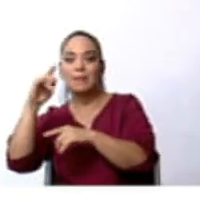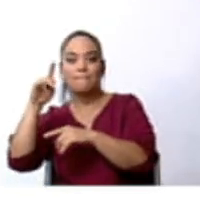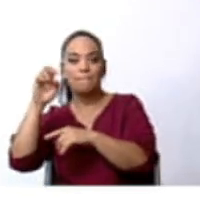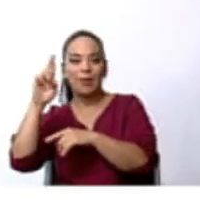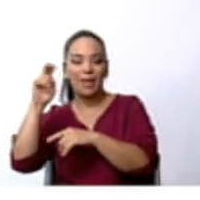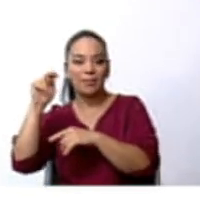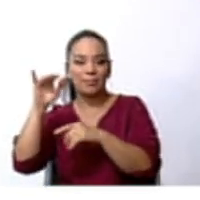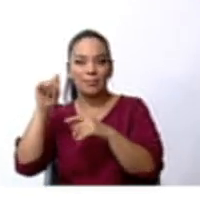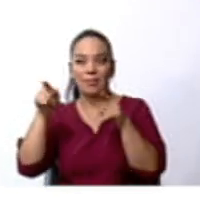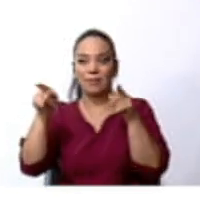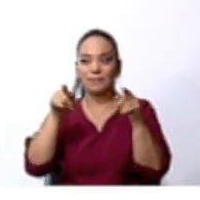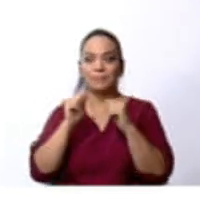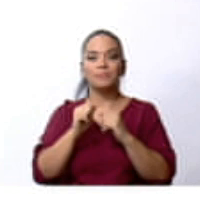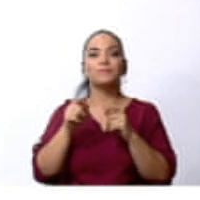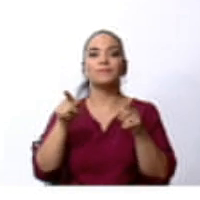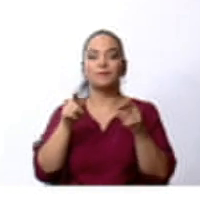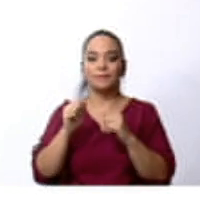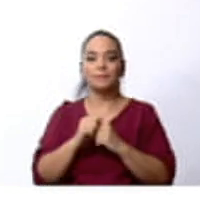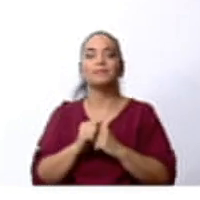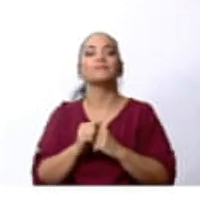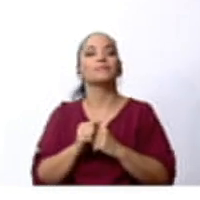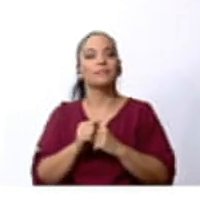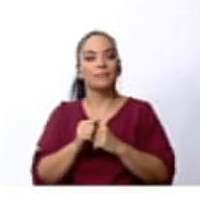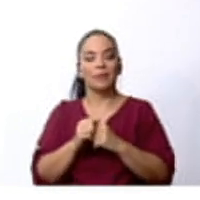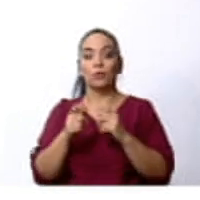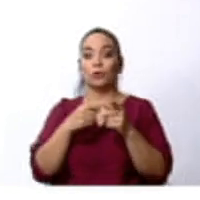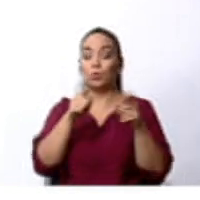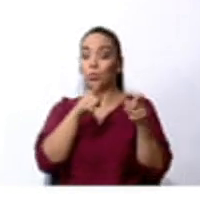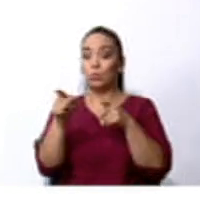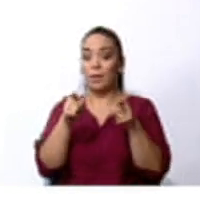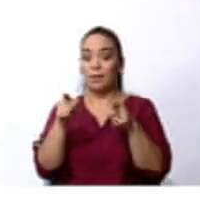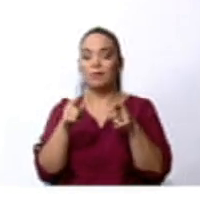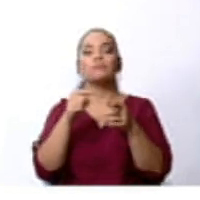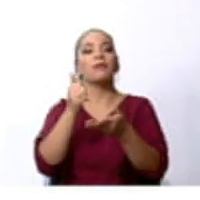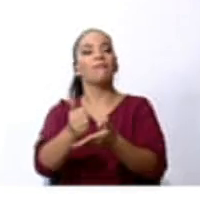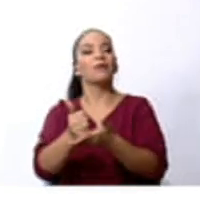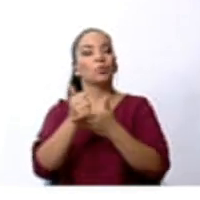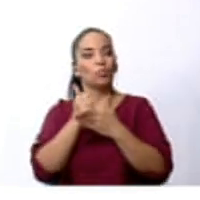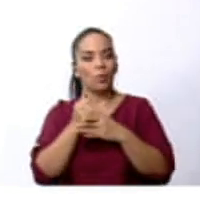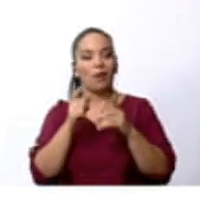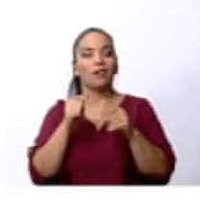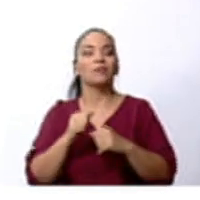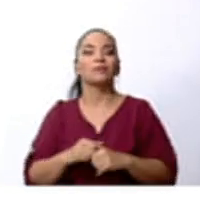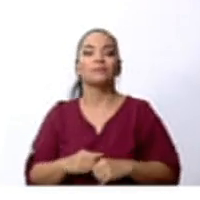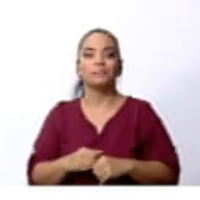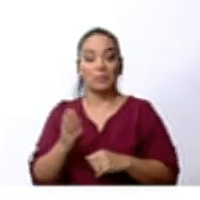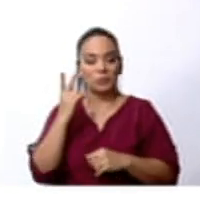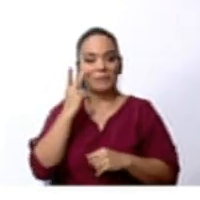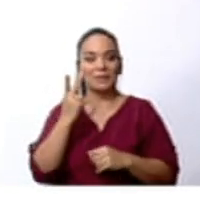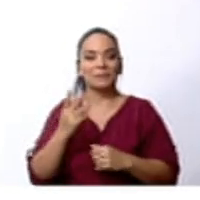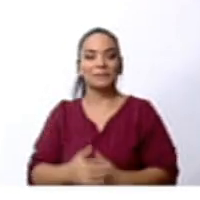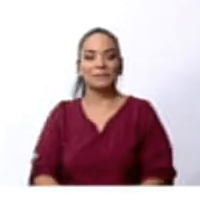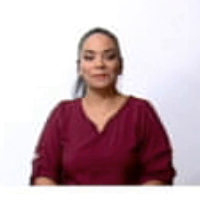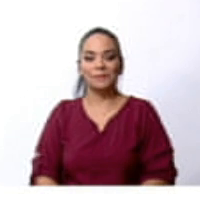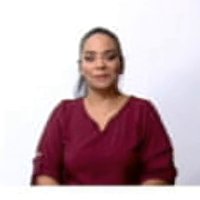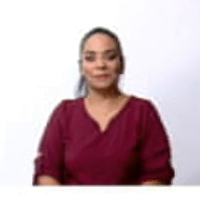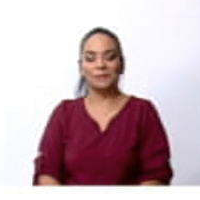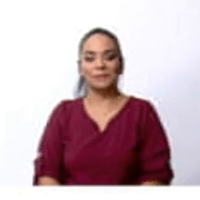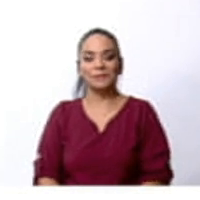ese reto, sonido de reto, porque ustedes me van a ayudar a encontrarlas. Vamos a ver.